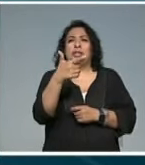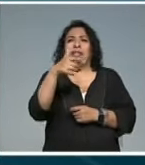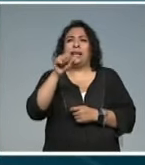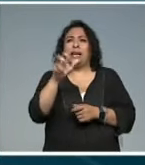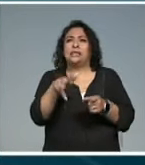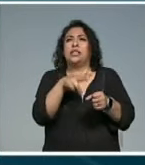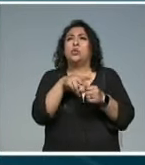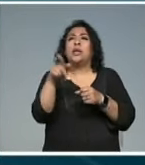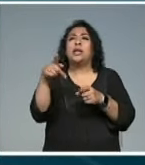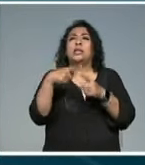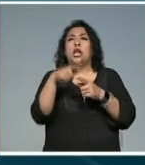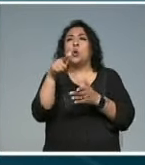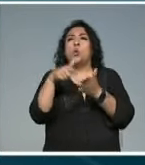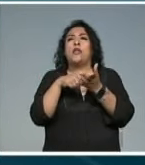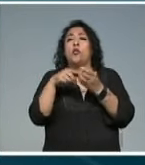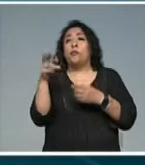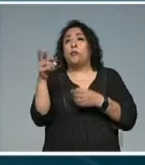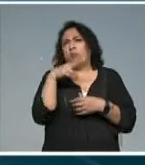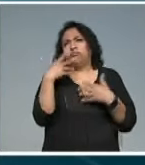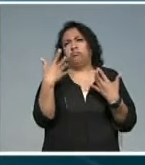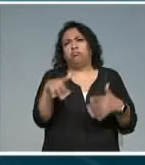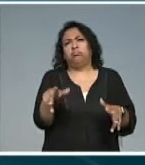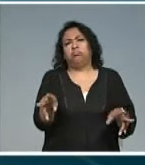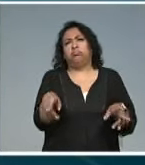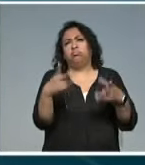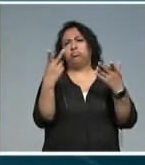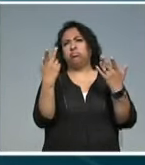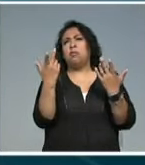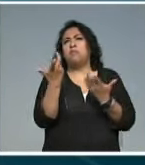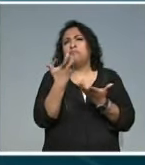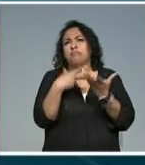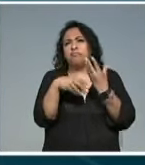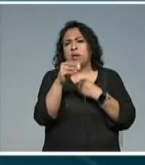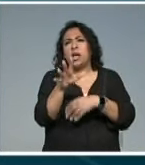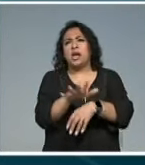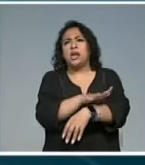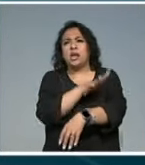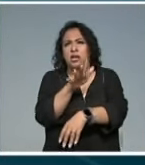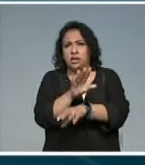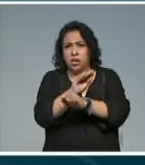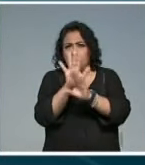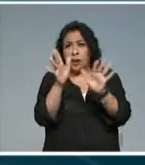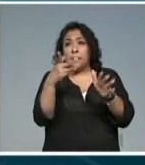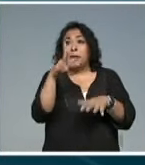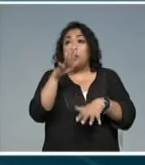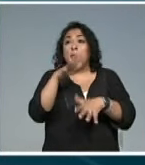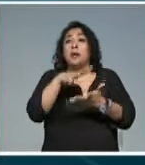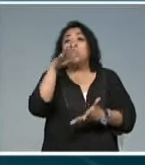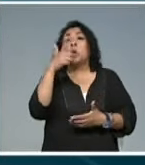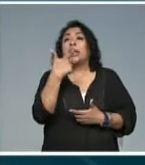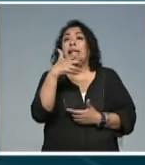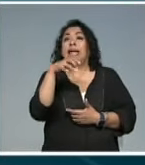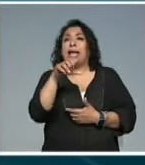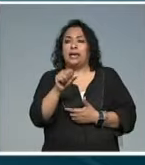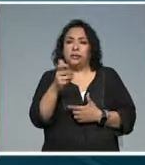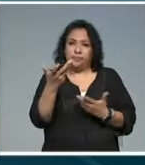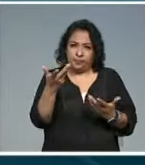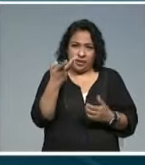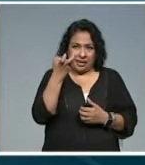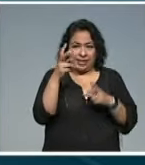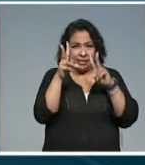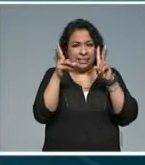proveniente de Rusia, que es un gran mercado productor, por supuesto, de energéticos, pero particularmente de gas. Así es que este